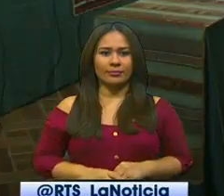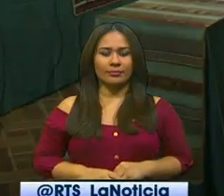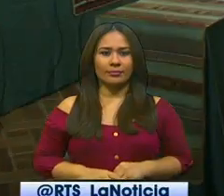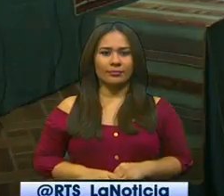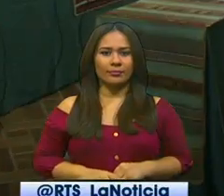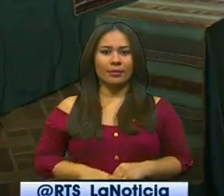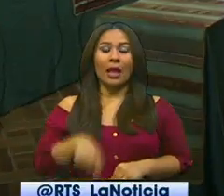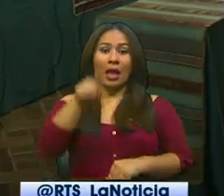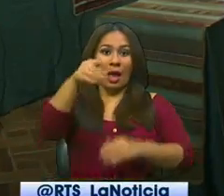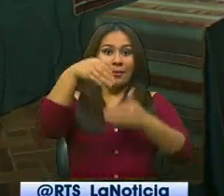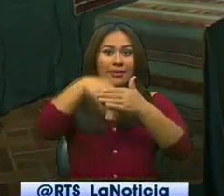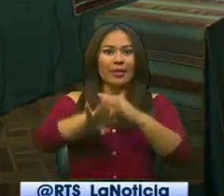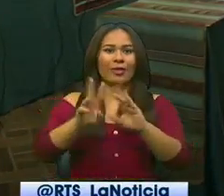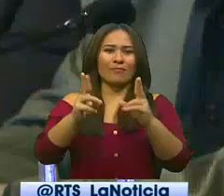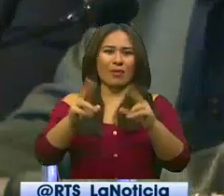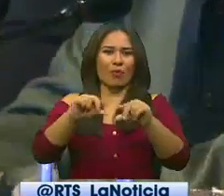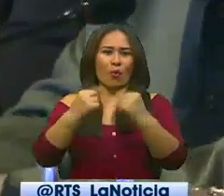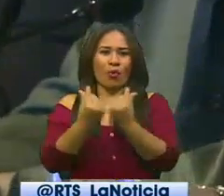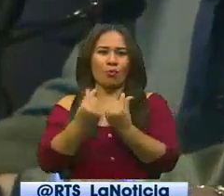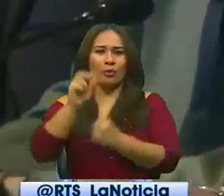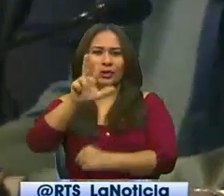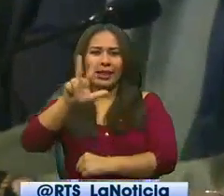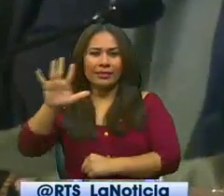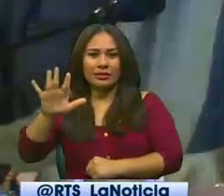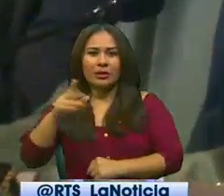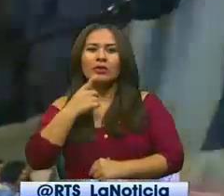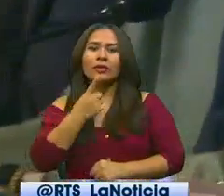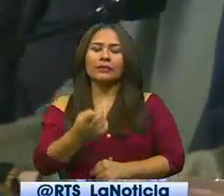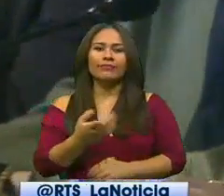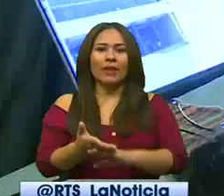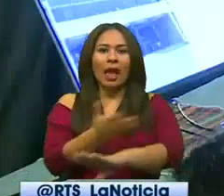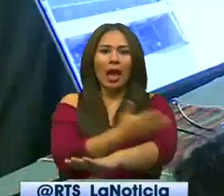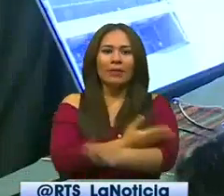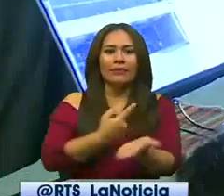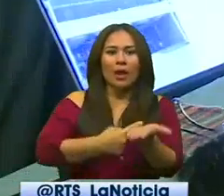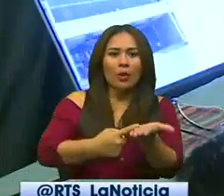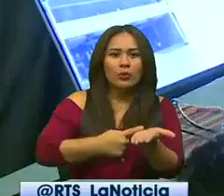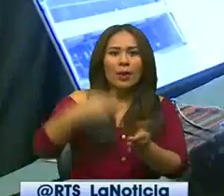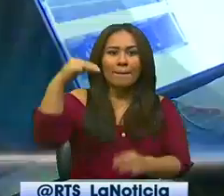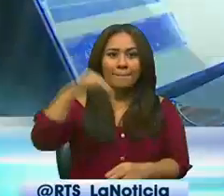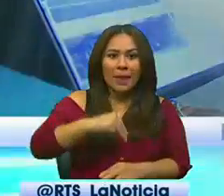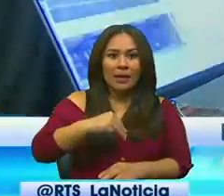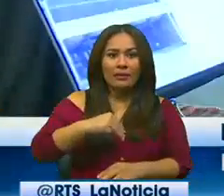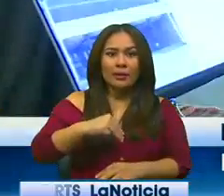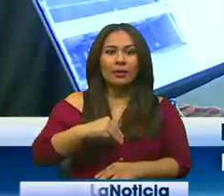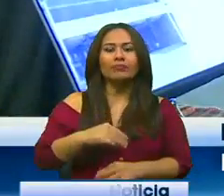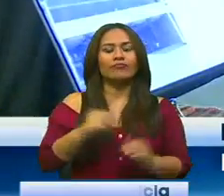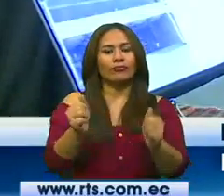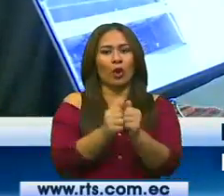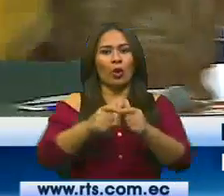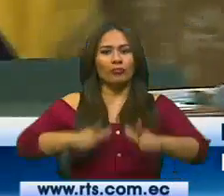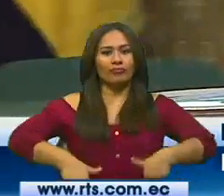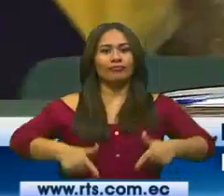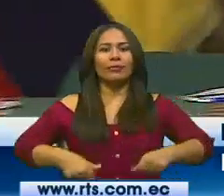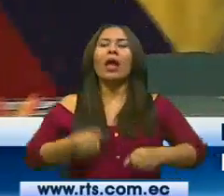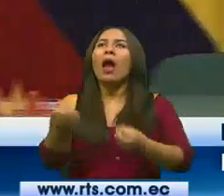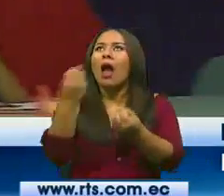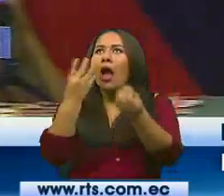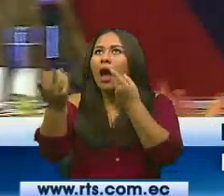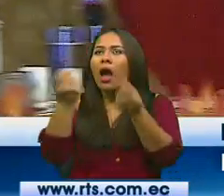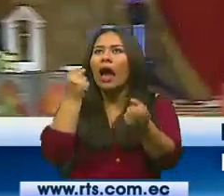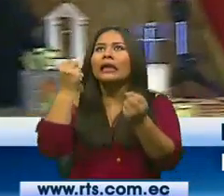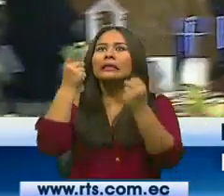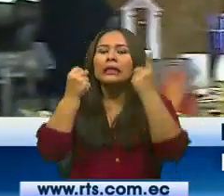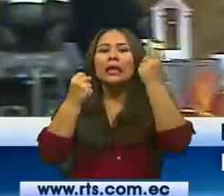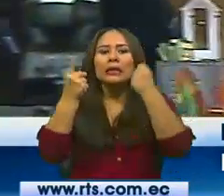Centro de país buscan calmar las aguas. Dicen que tras la reunión mantenida este martes con el presidente Lenín Moreno, se logró aclarar muchas interrogantes